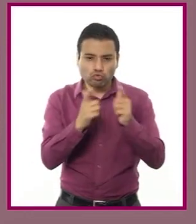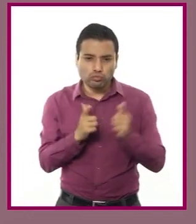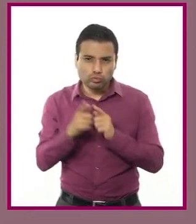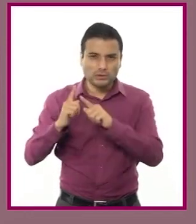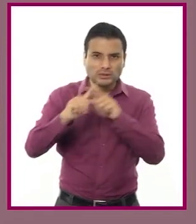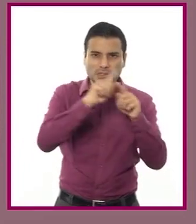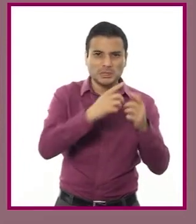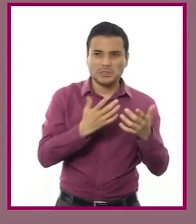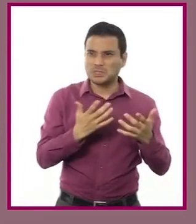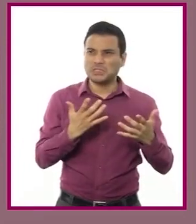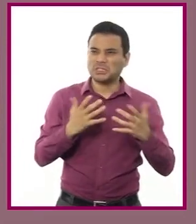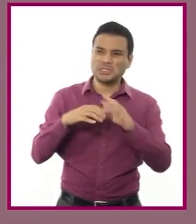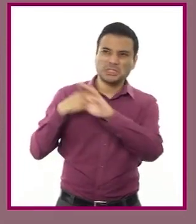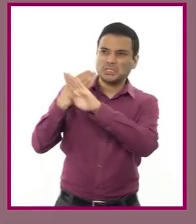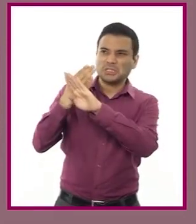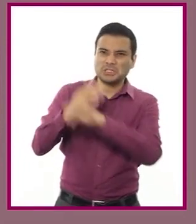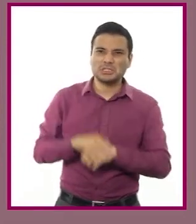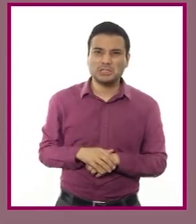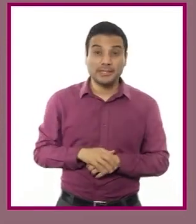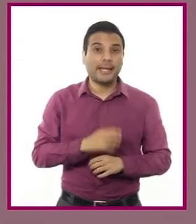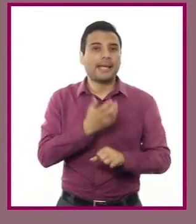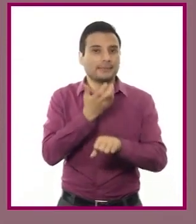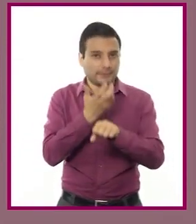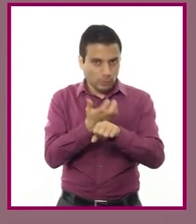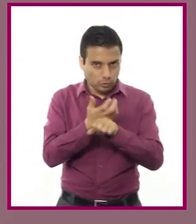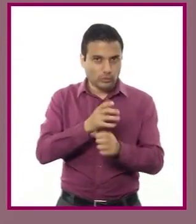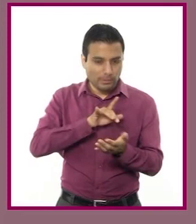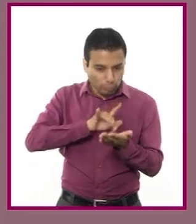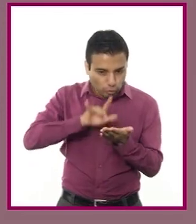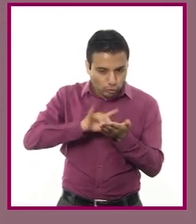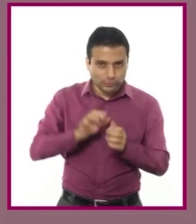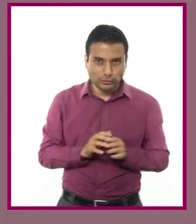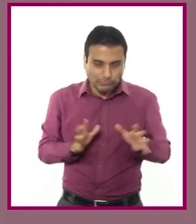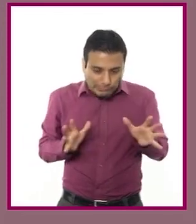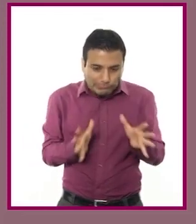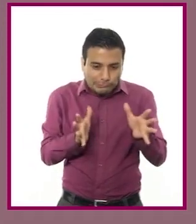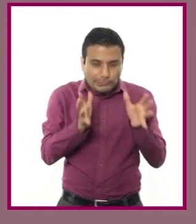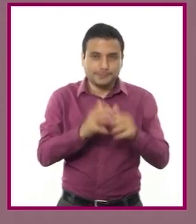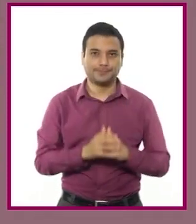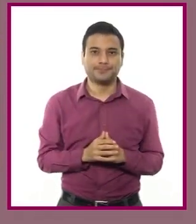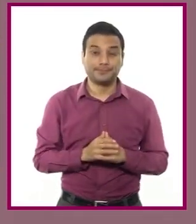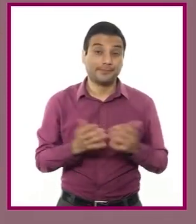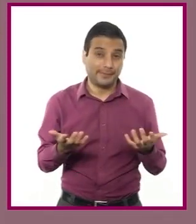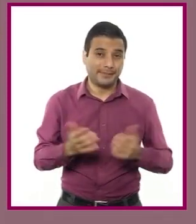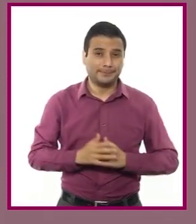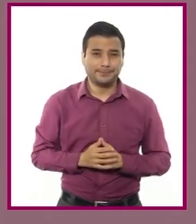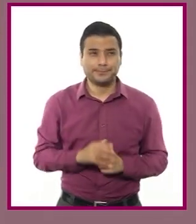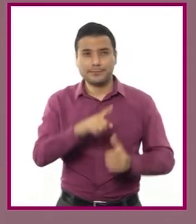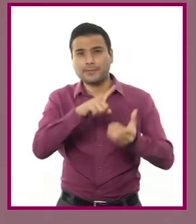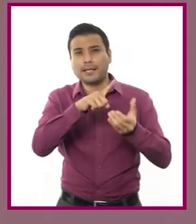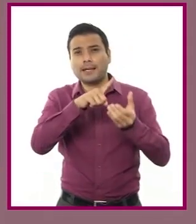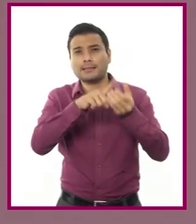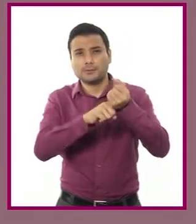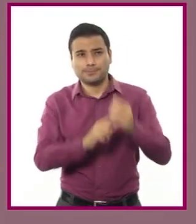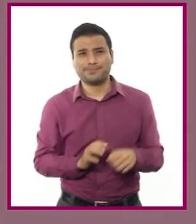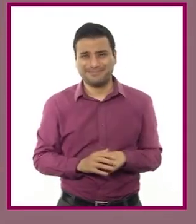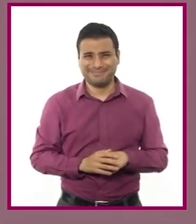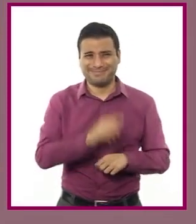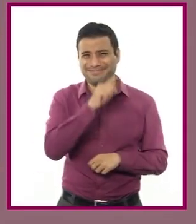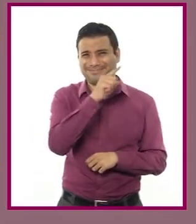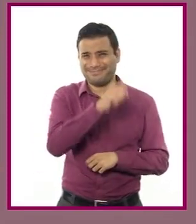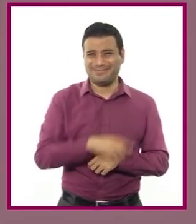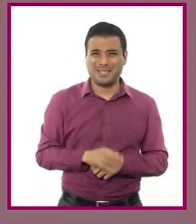apoyo económico y militar de Estados Unidos. Mientras tanto, el servicio secreto